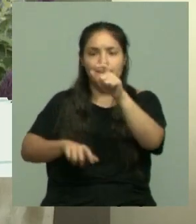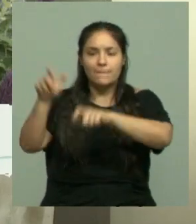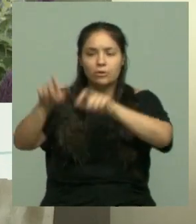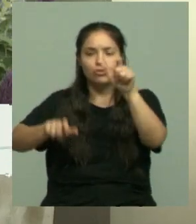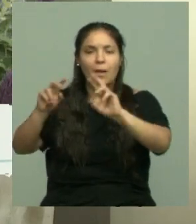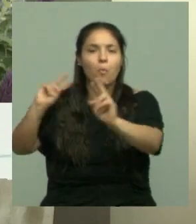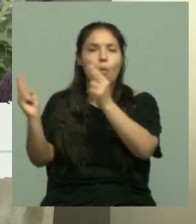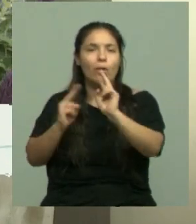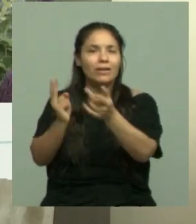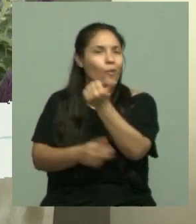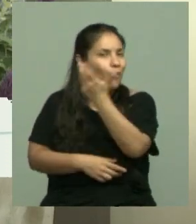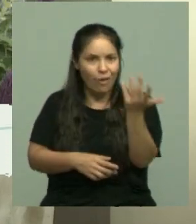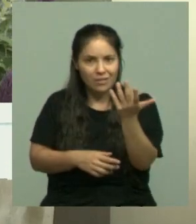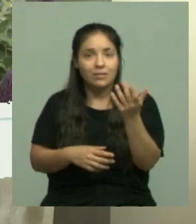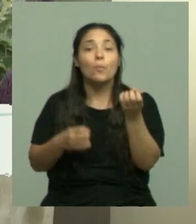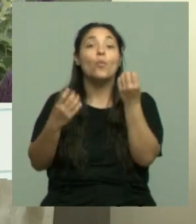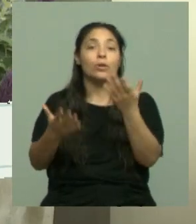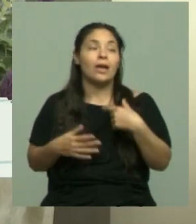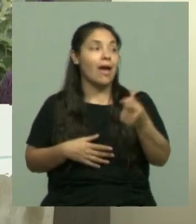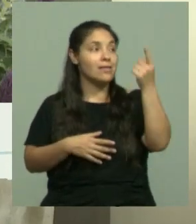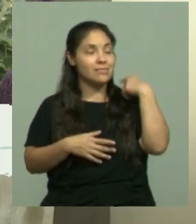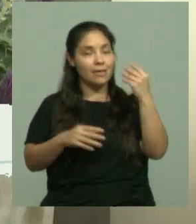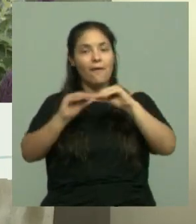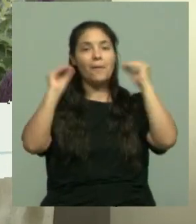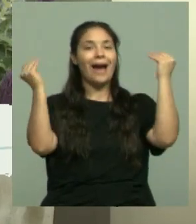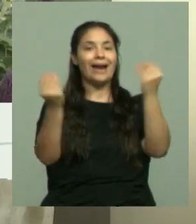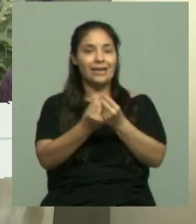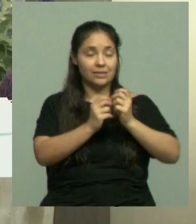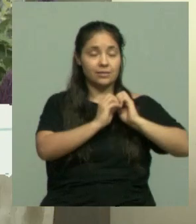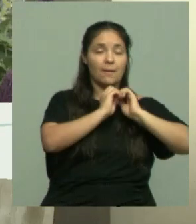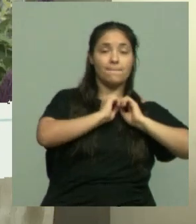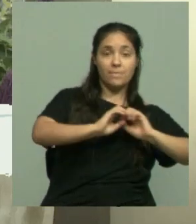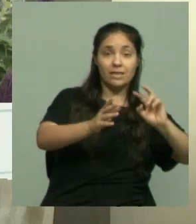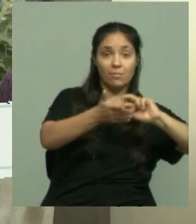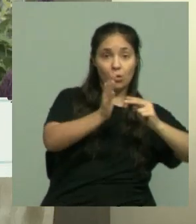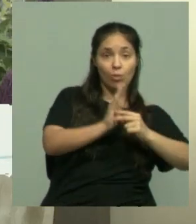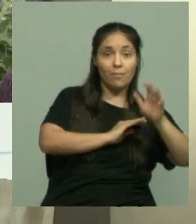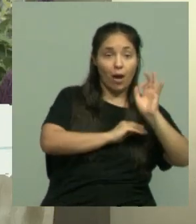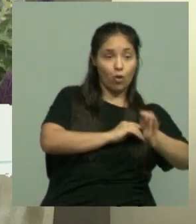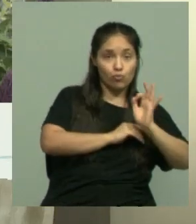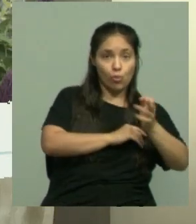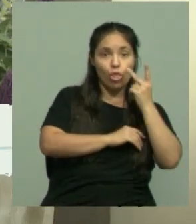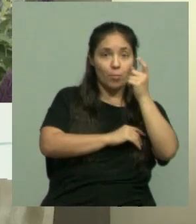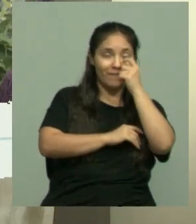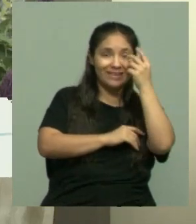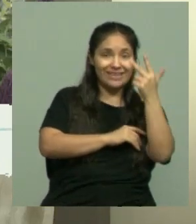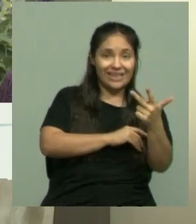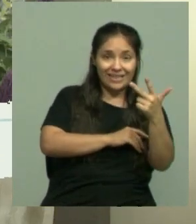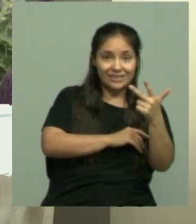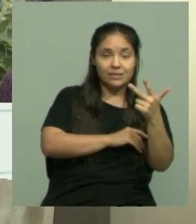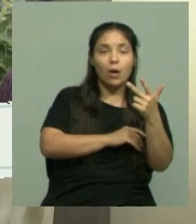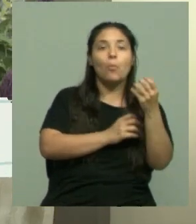las últimas horas se hablaba en el balance que se había hecho desde que se inició el conflicto en octubre del 2023 a partir